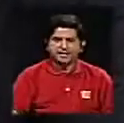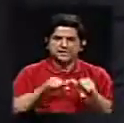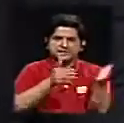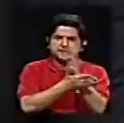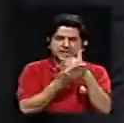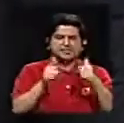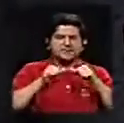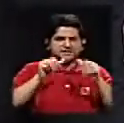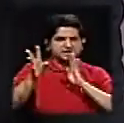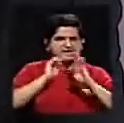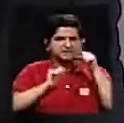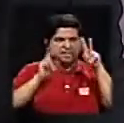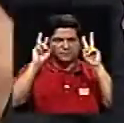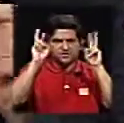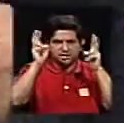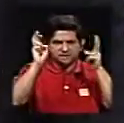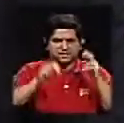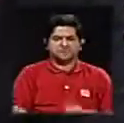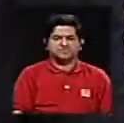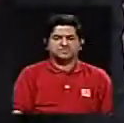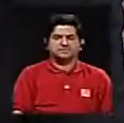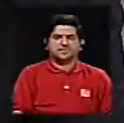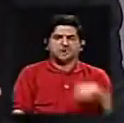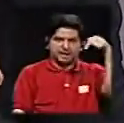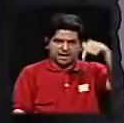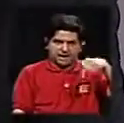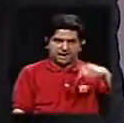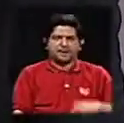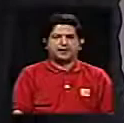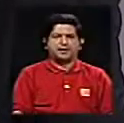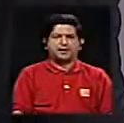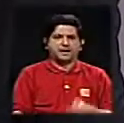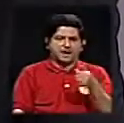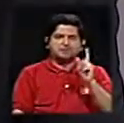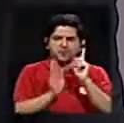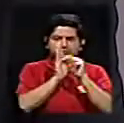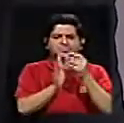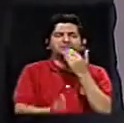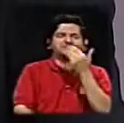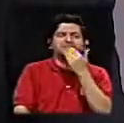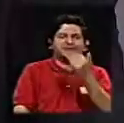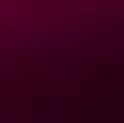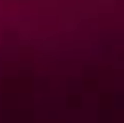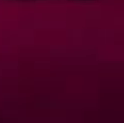vamos a seguir conversando acerca de este punto cuando regresemos en pocos segundos. Gracias.